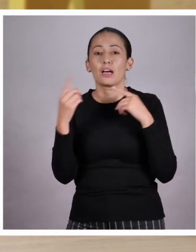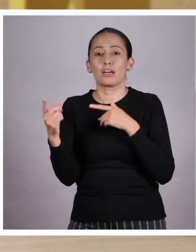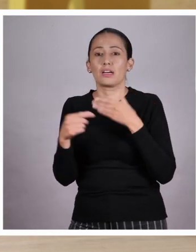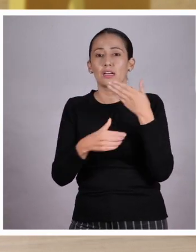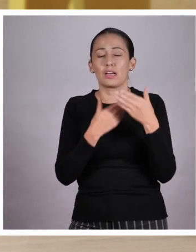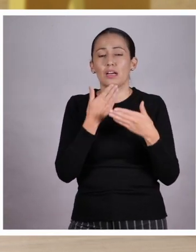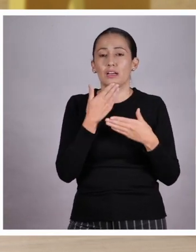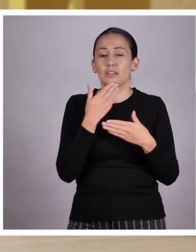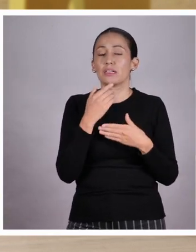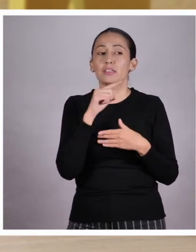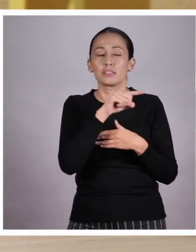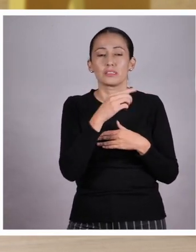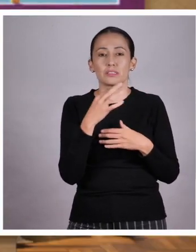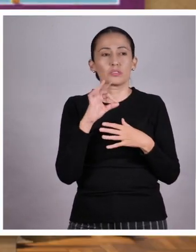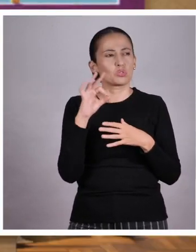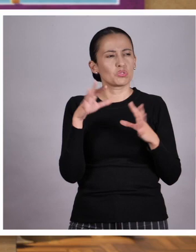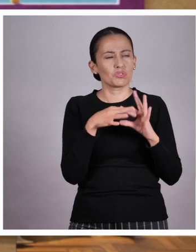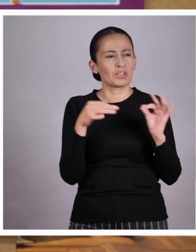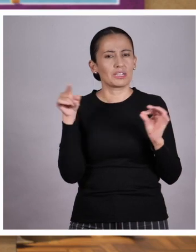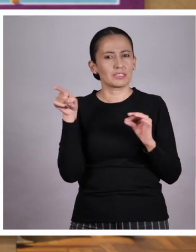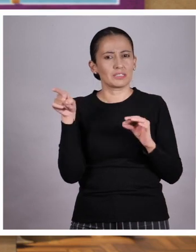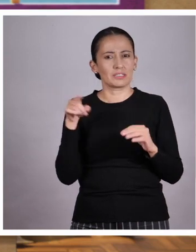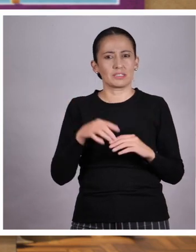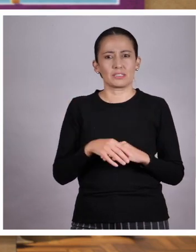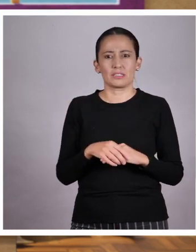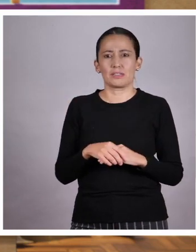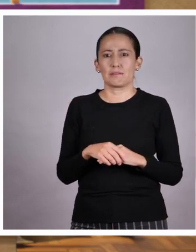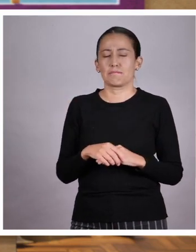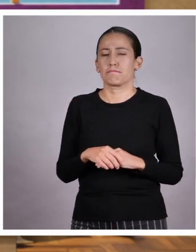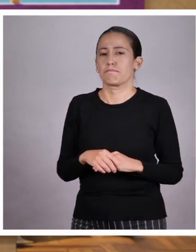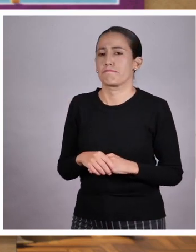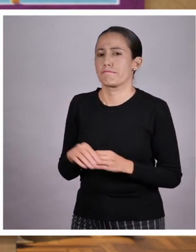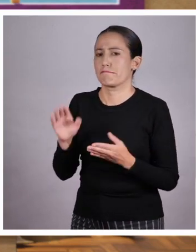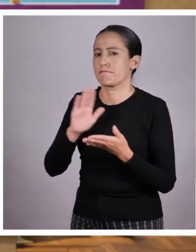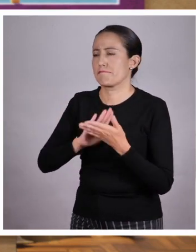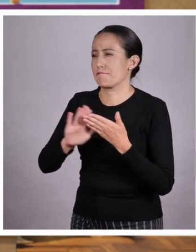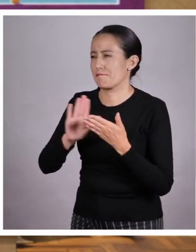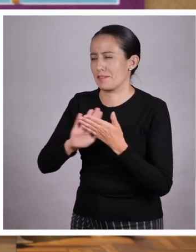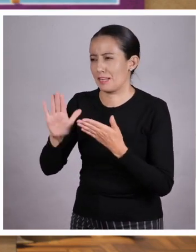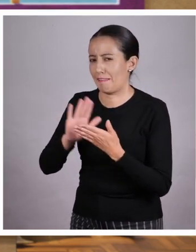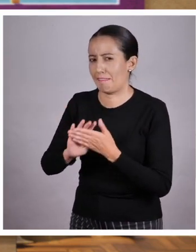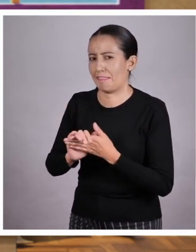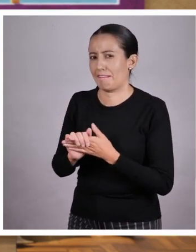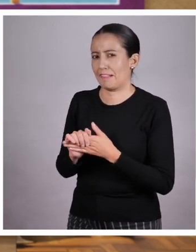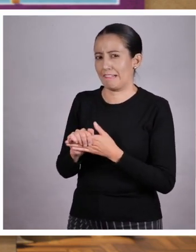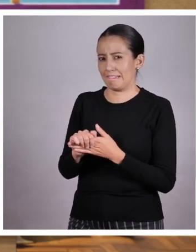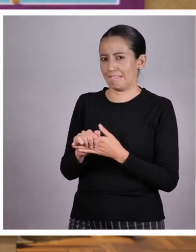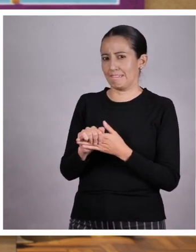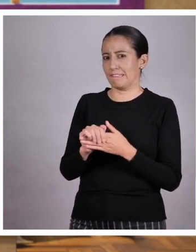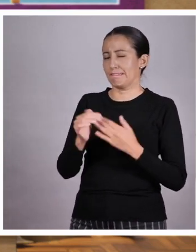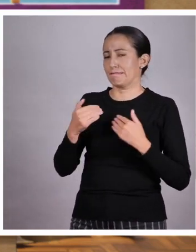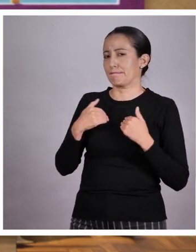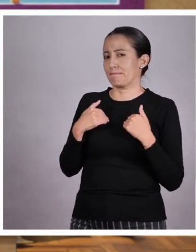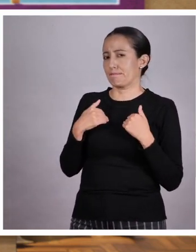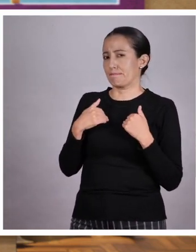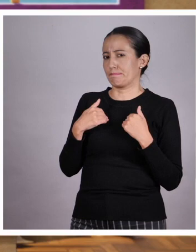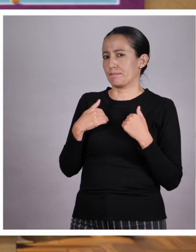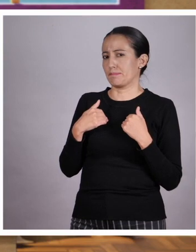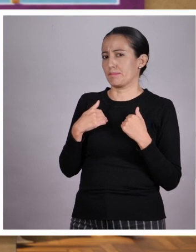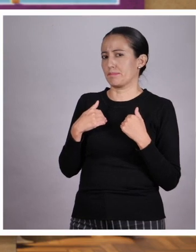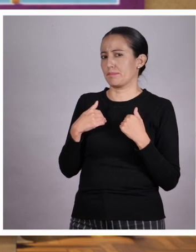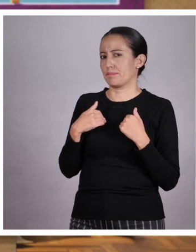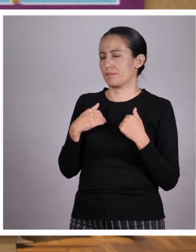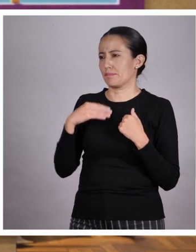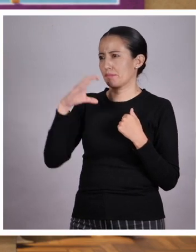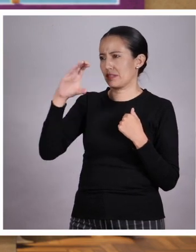sabía. Tu frase, tío, no te metas. Disculpa, ¿puedo hacerte una pregunta? ¡Claro que sí! ¿Por qué se